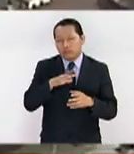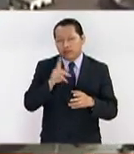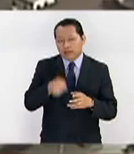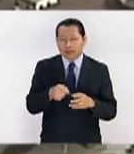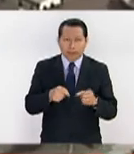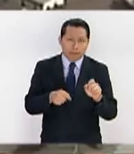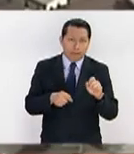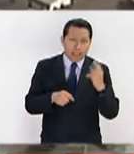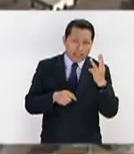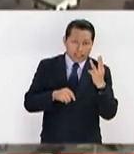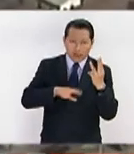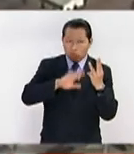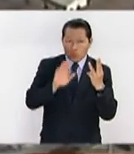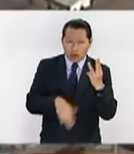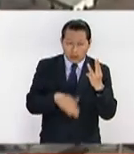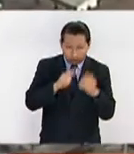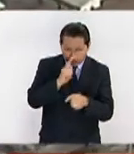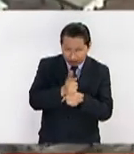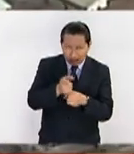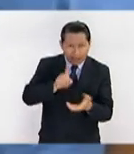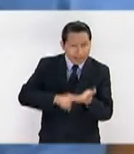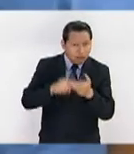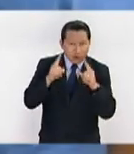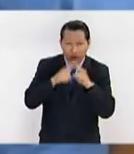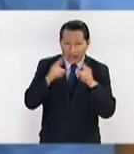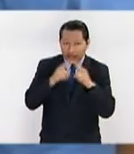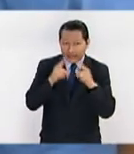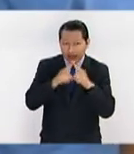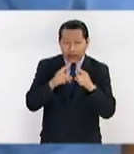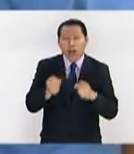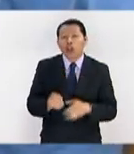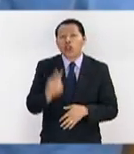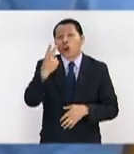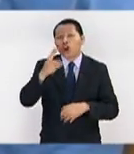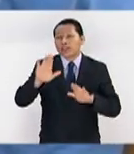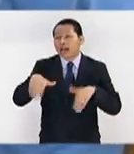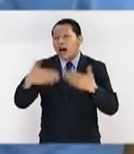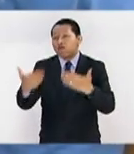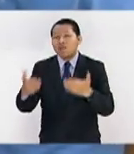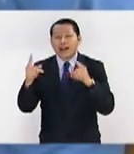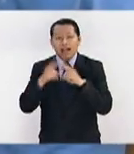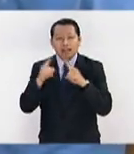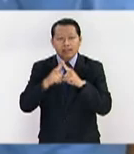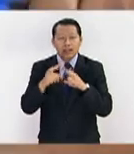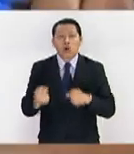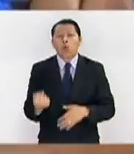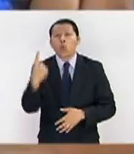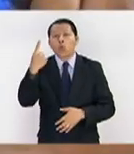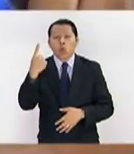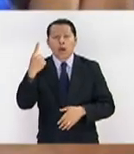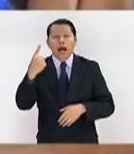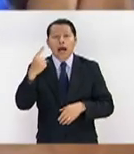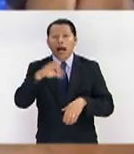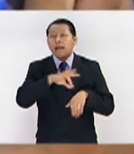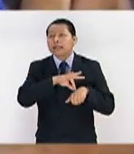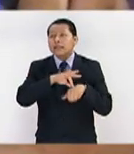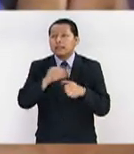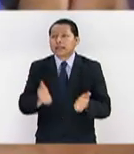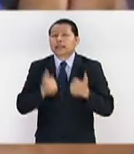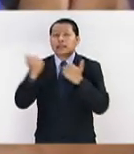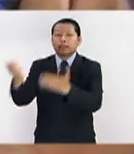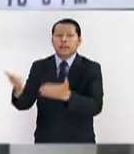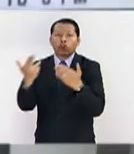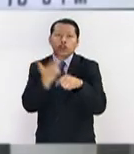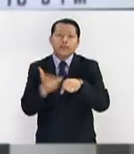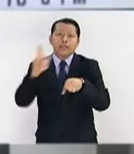23 fueron encontradas muertas dentro de la iglesia, 2 fuera del templo y una más murió en un hospital. Hay